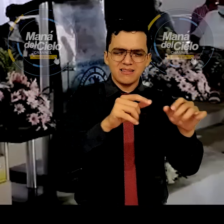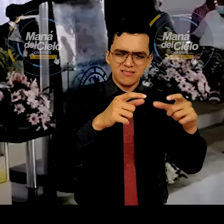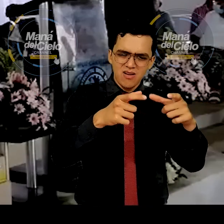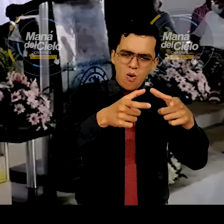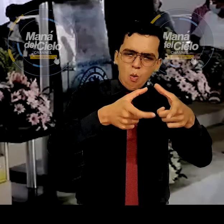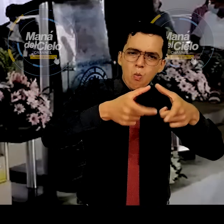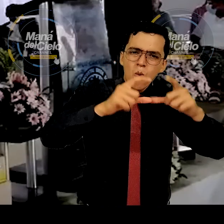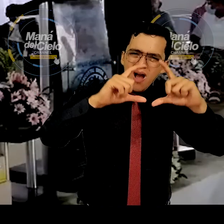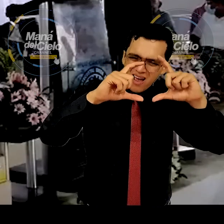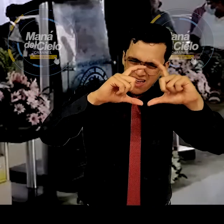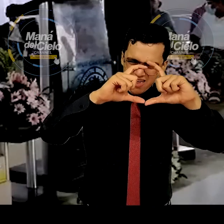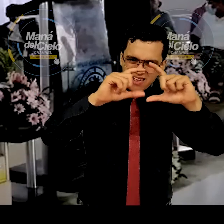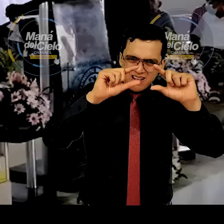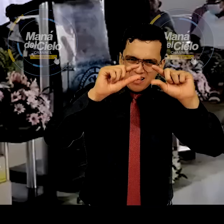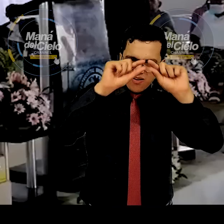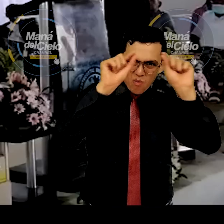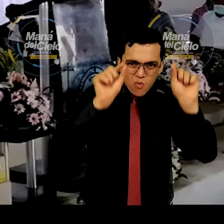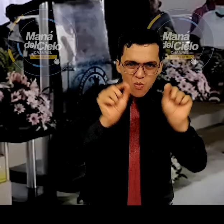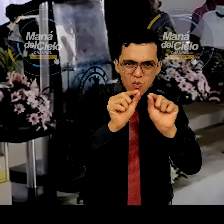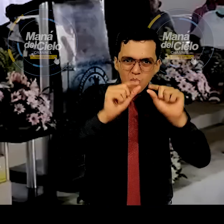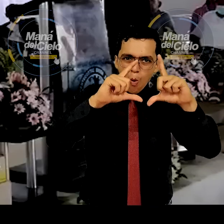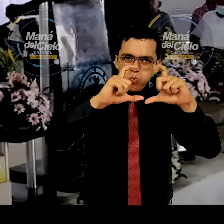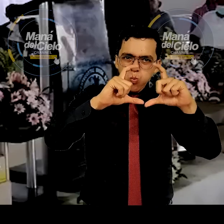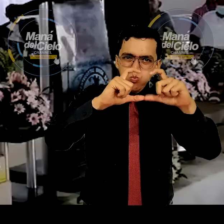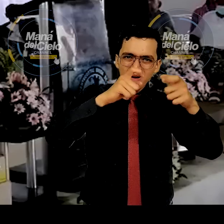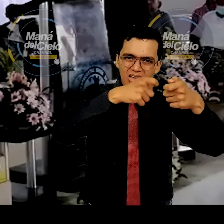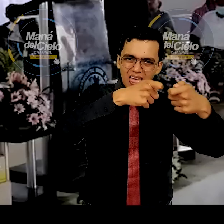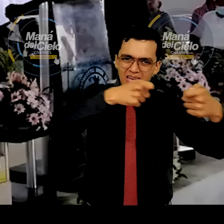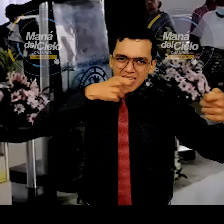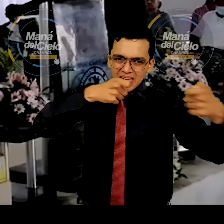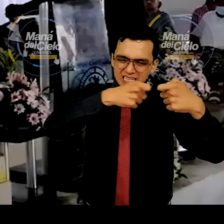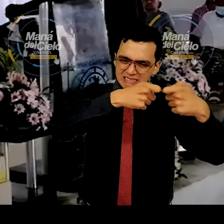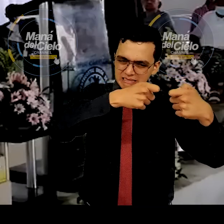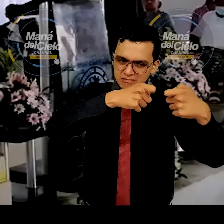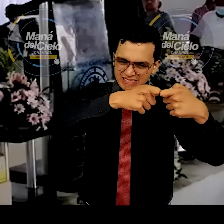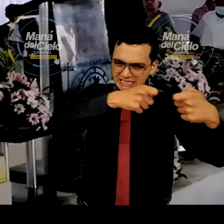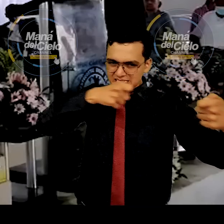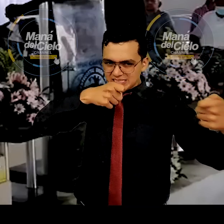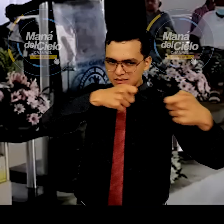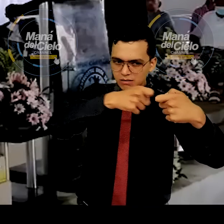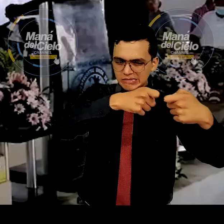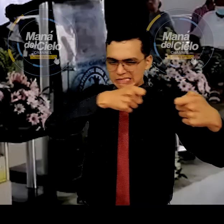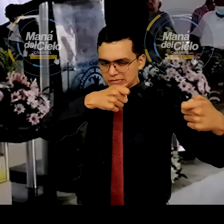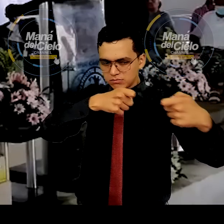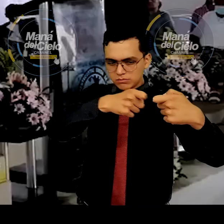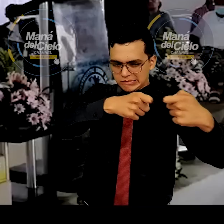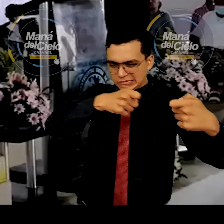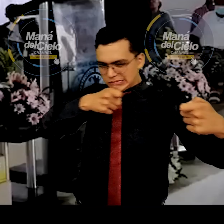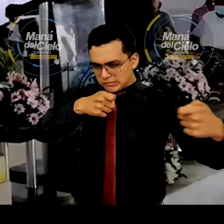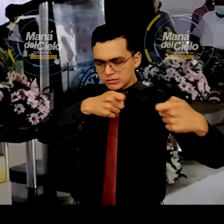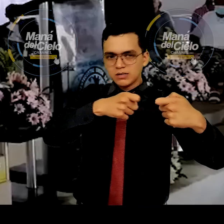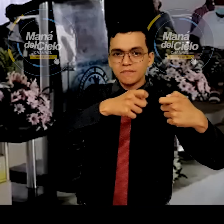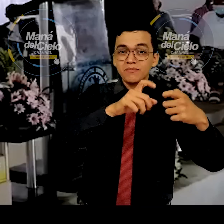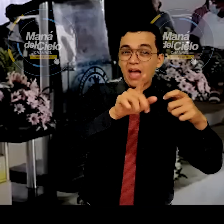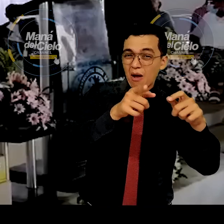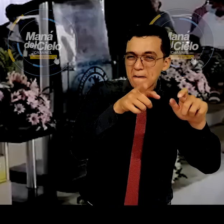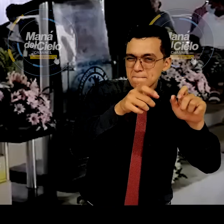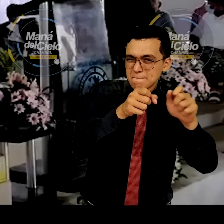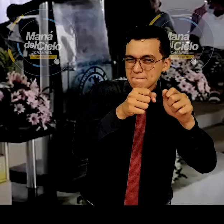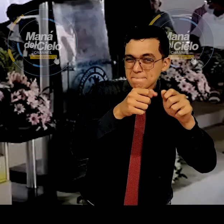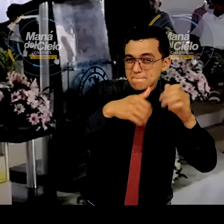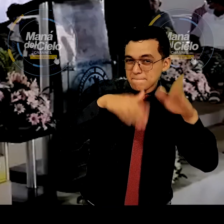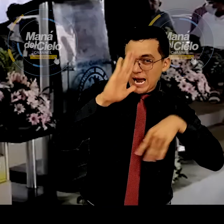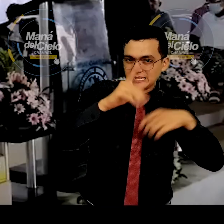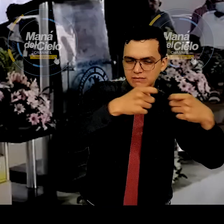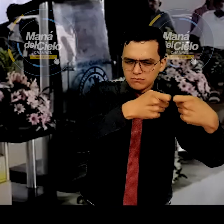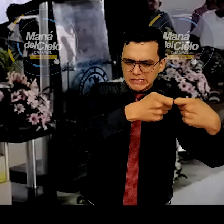estira y se ponen como blanquitos al punto de reventarse. Eso se llama estrés. Cuando el